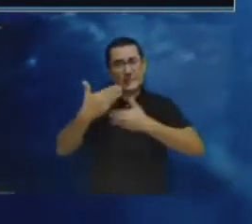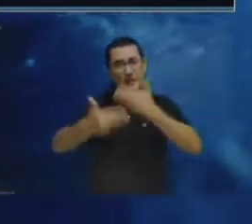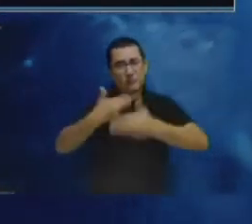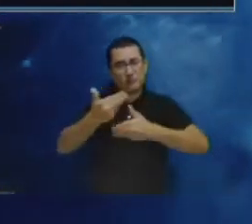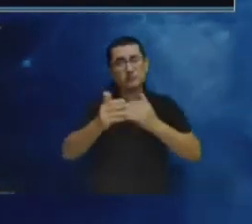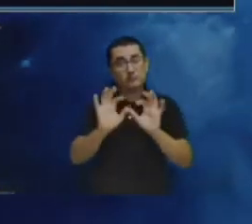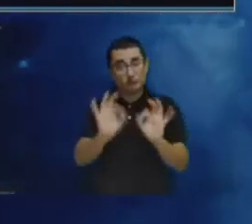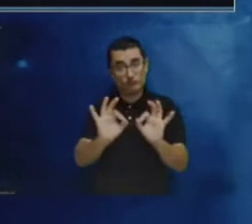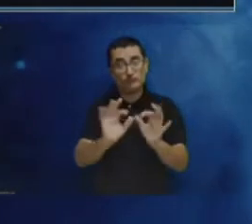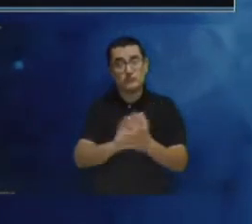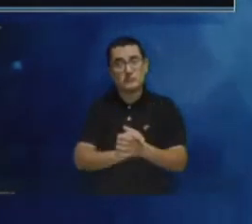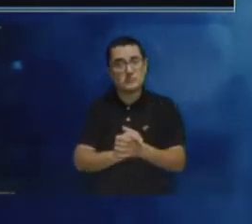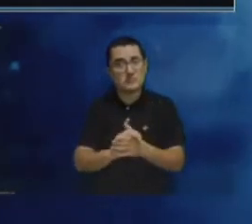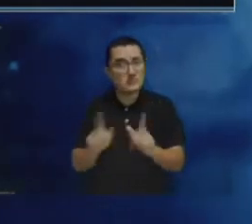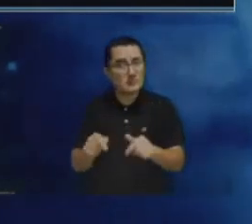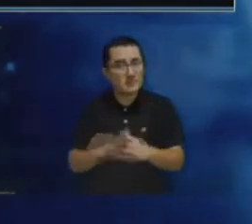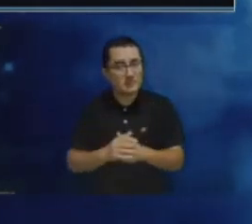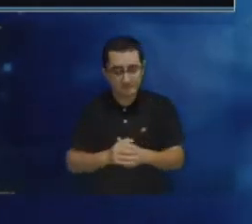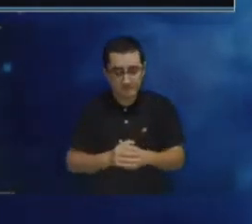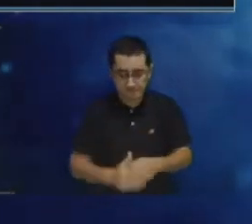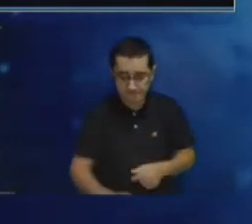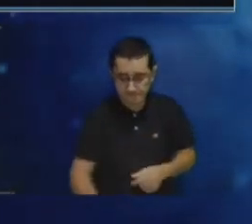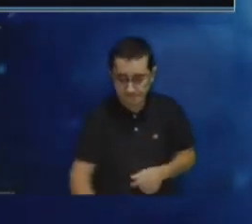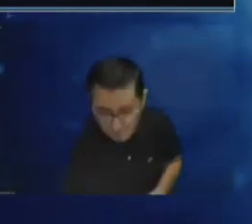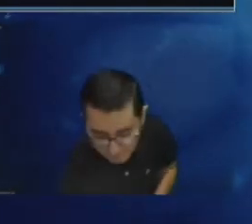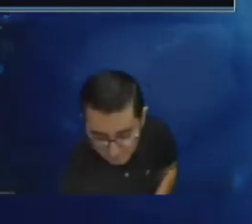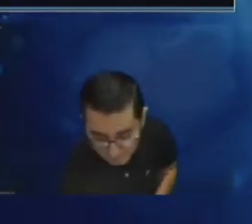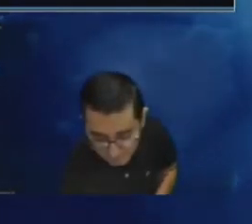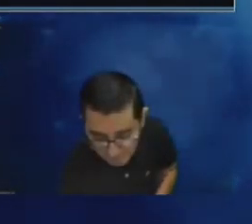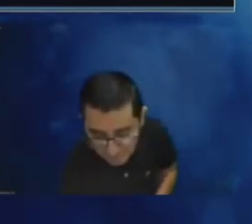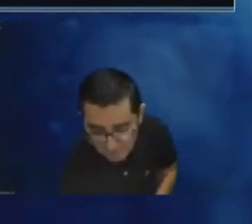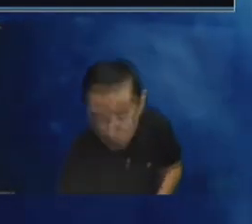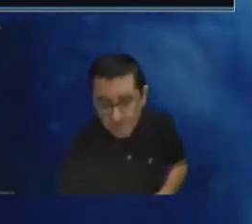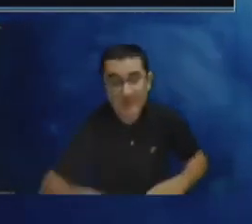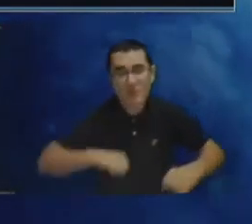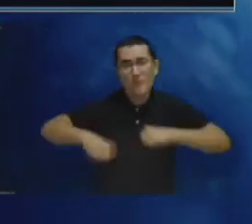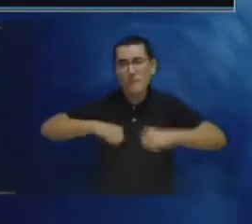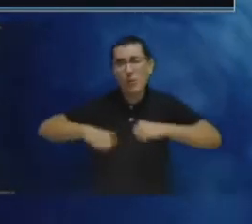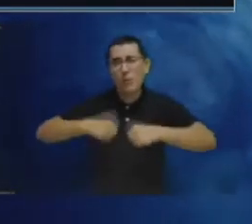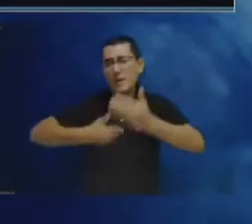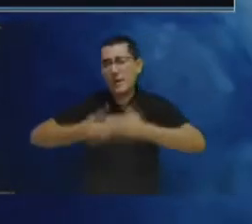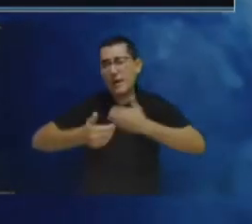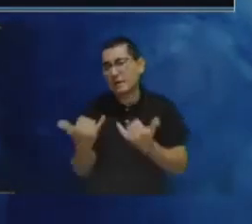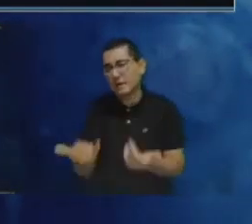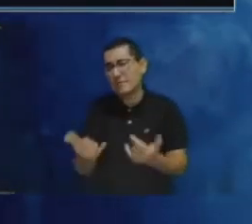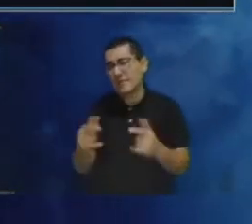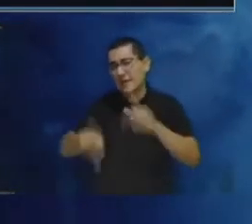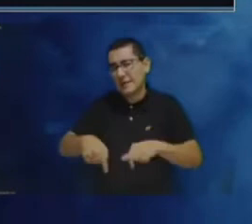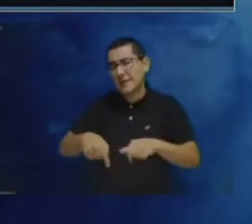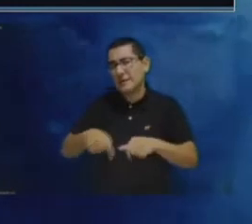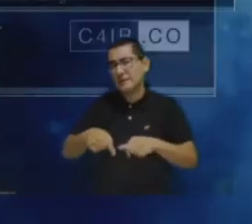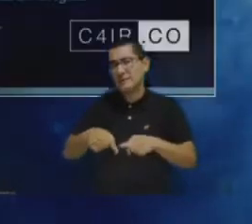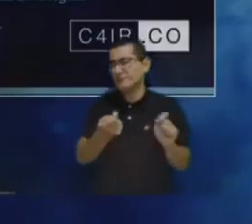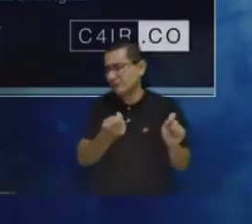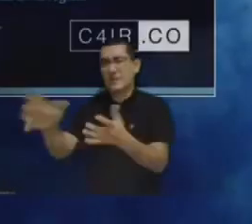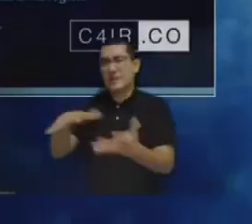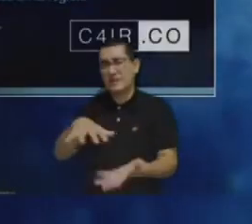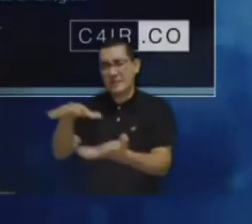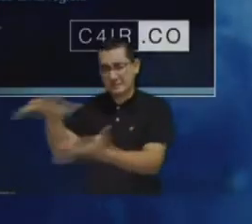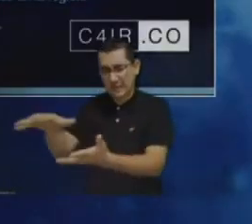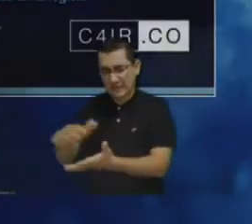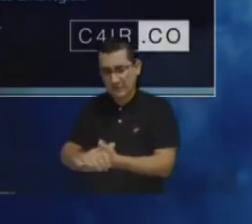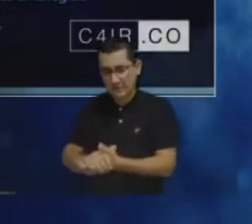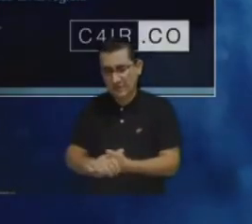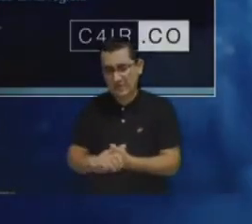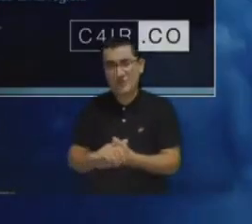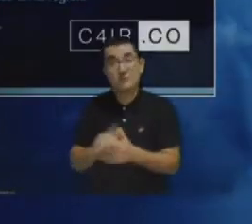del espectro también es fundamental, y aquí sí hablamos de la movilidad, porque estamos hablando de hacer despachos, de hacer envíos mucho más eficientes, de hacer sistemas